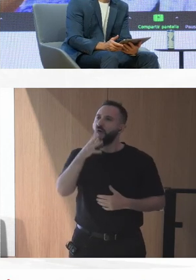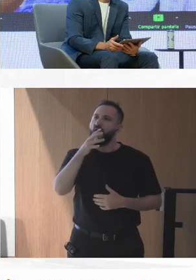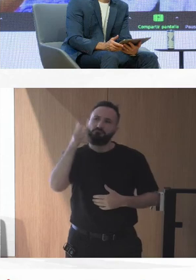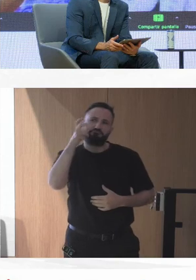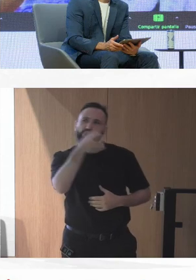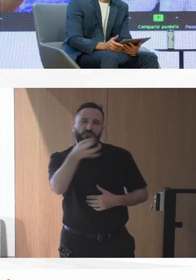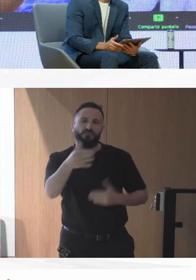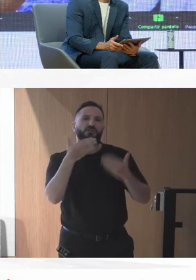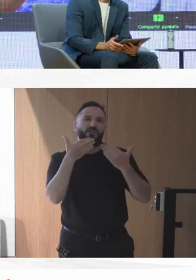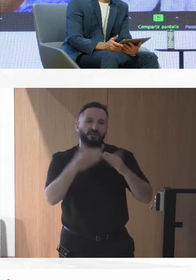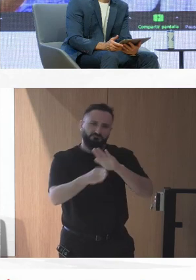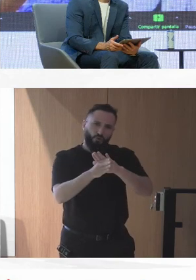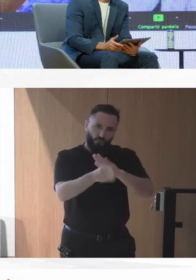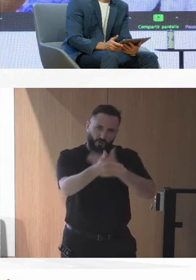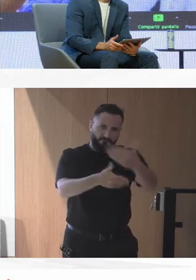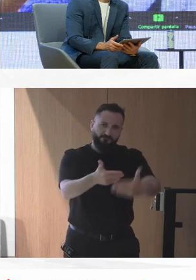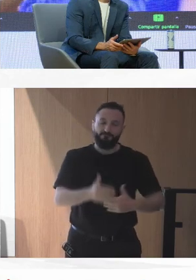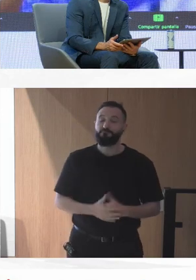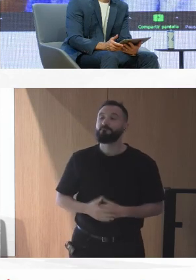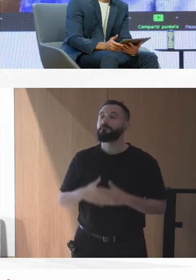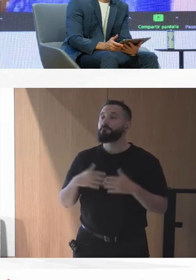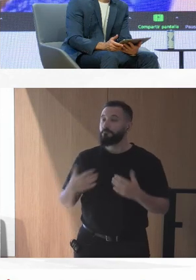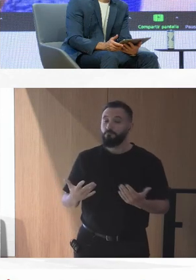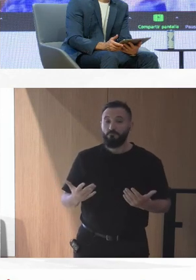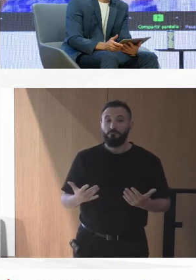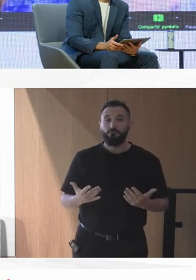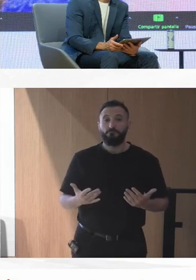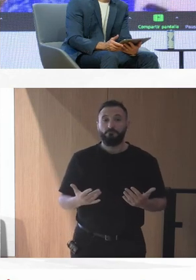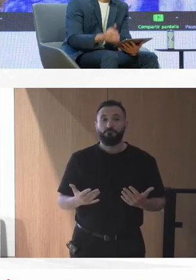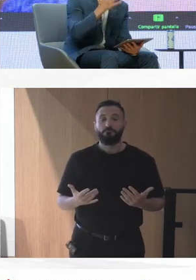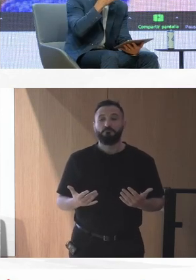adelante. Y aunque